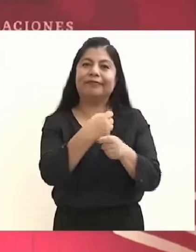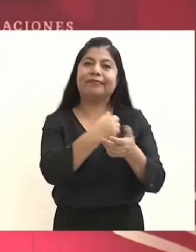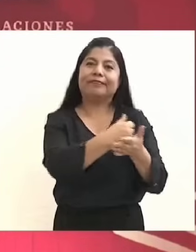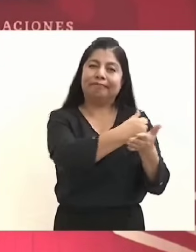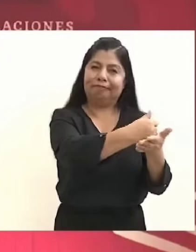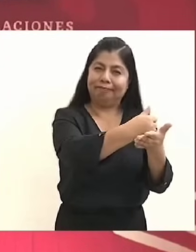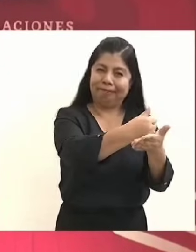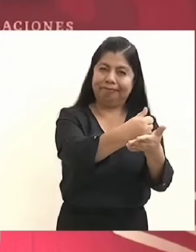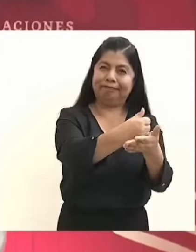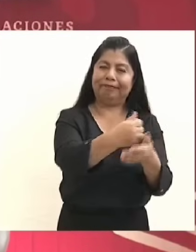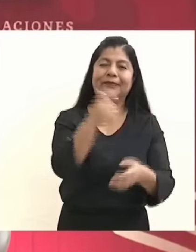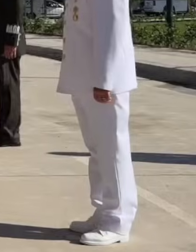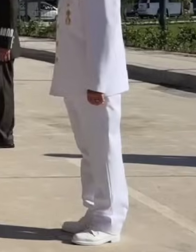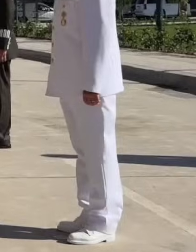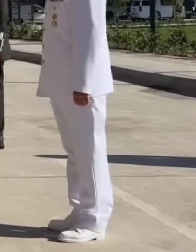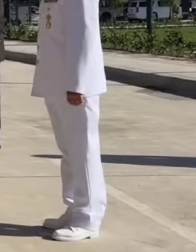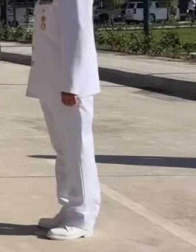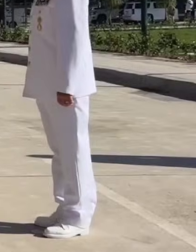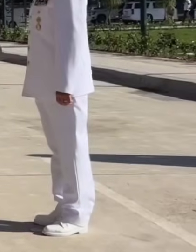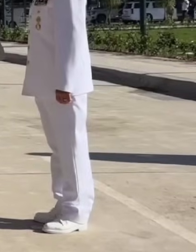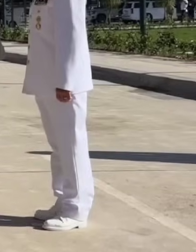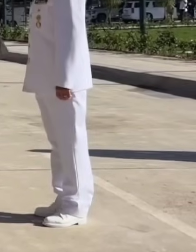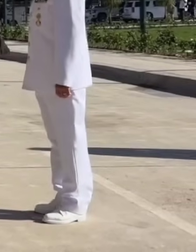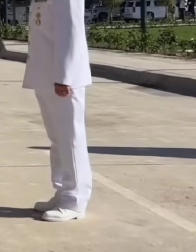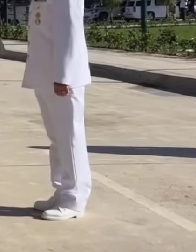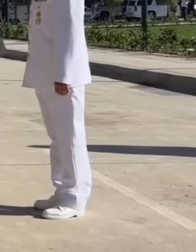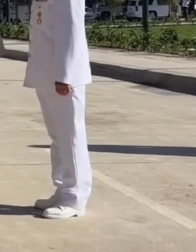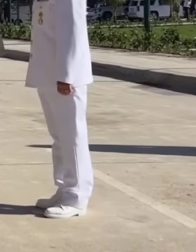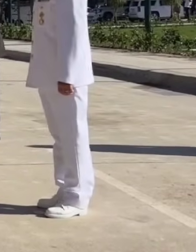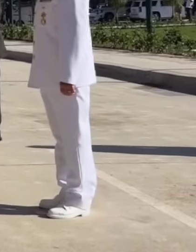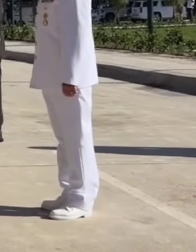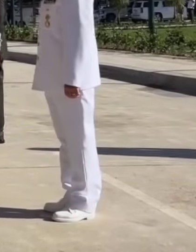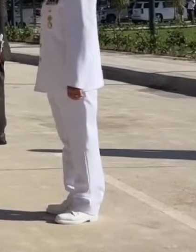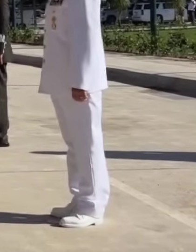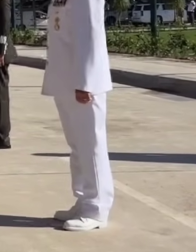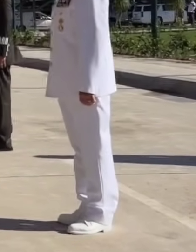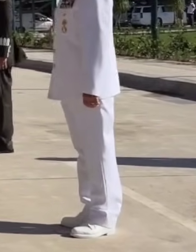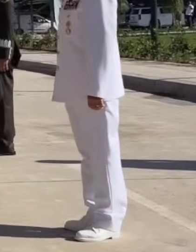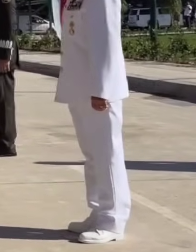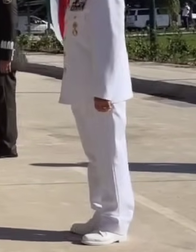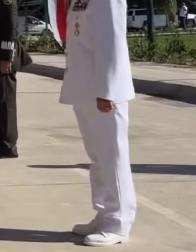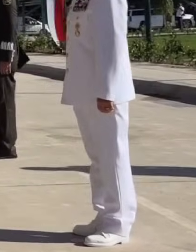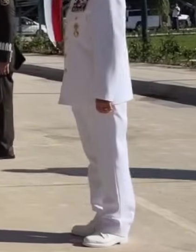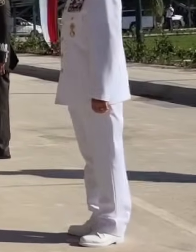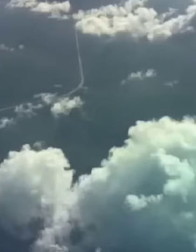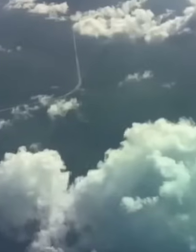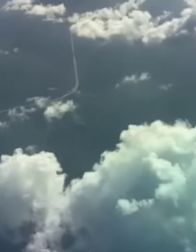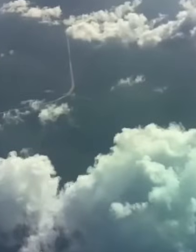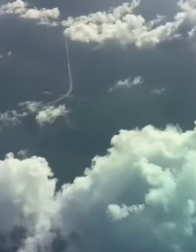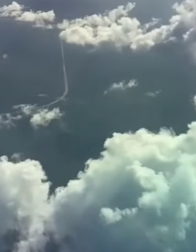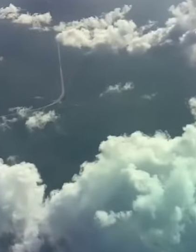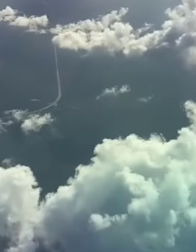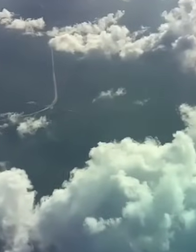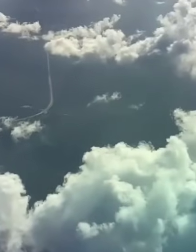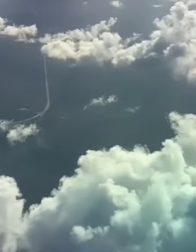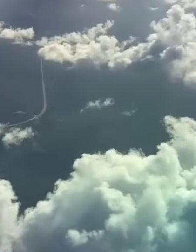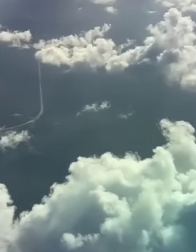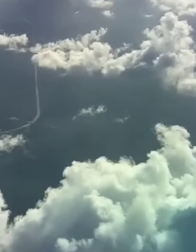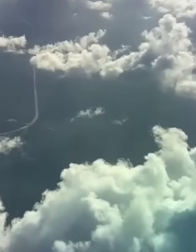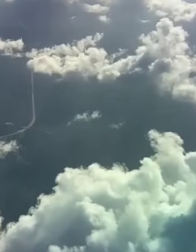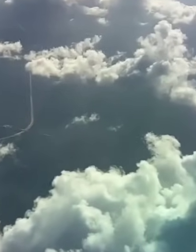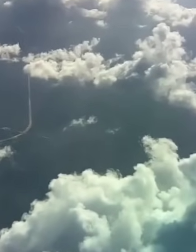continuidad con cambio, que continúe la transformación con